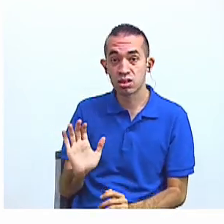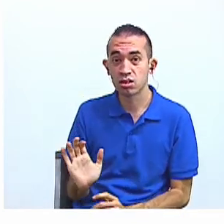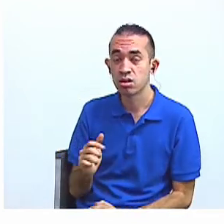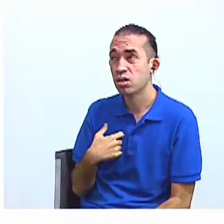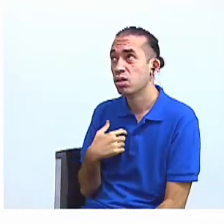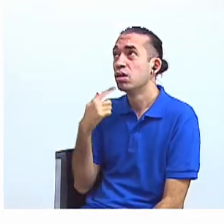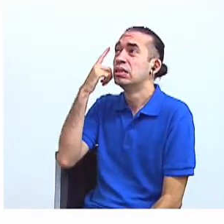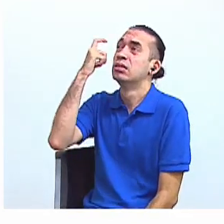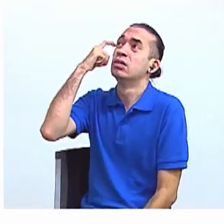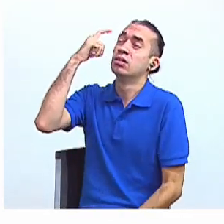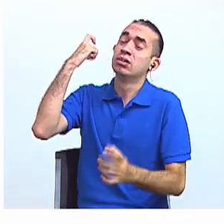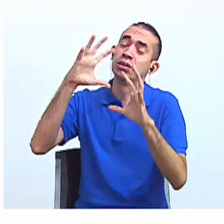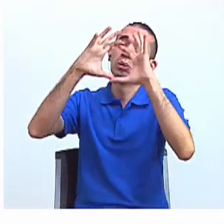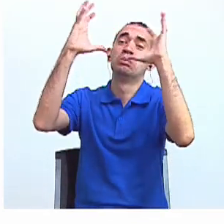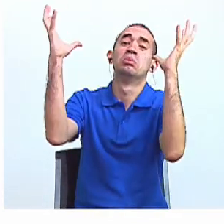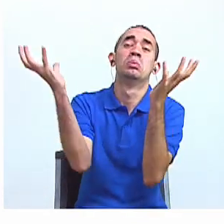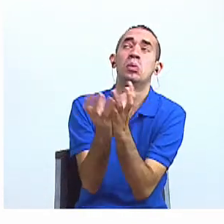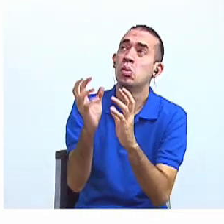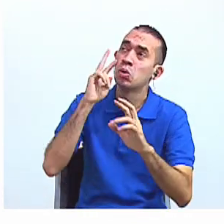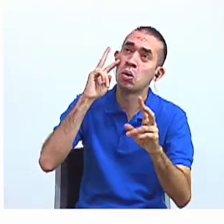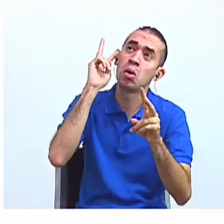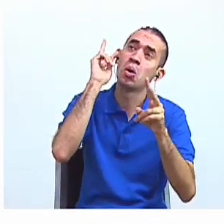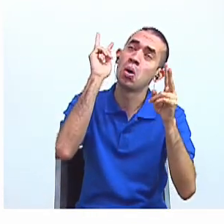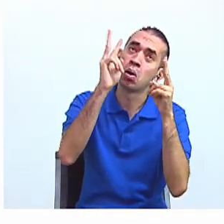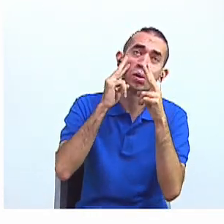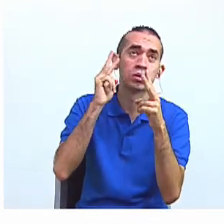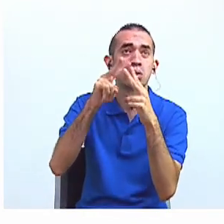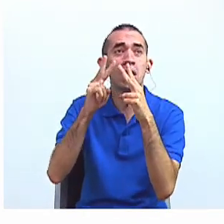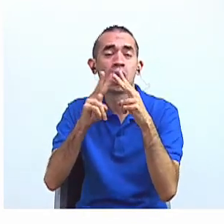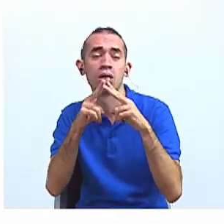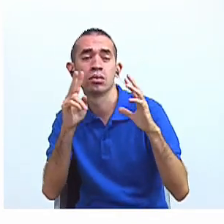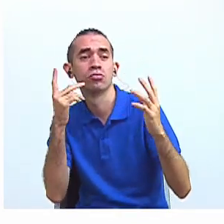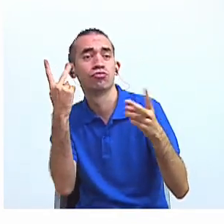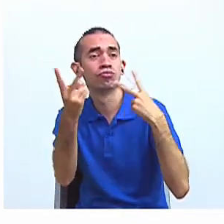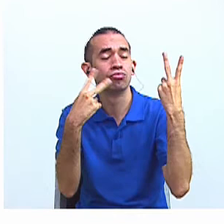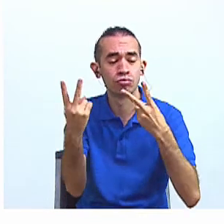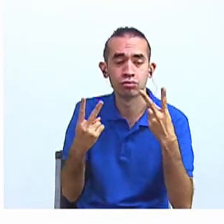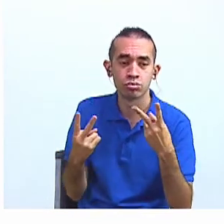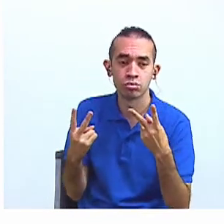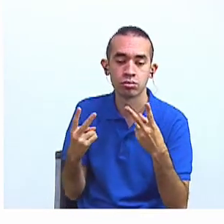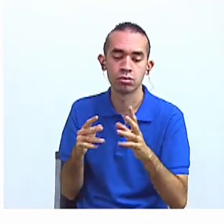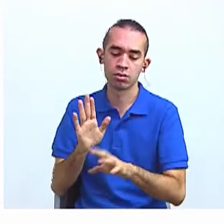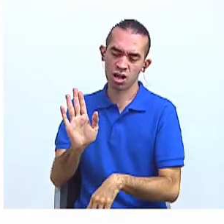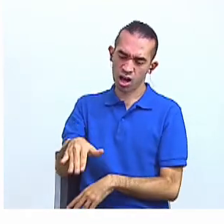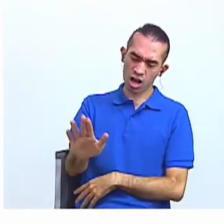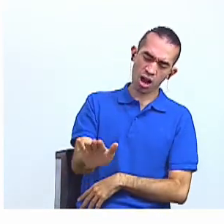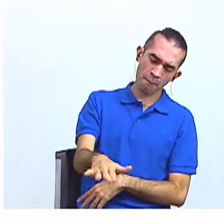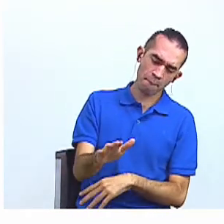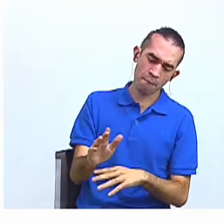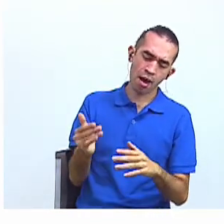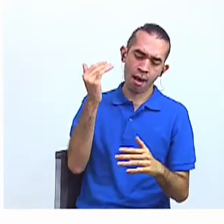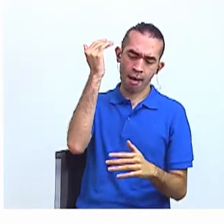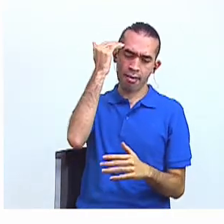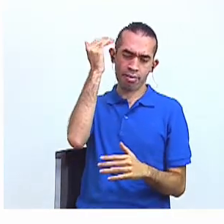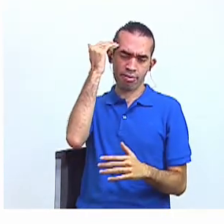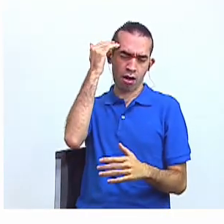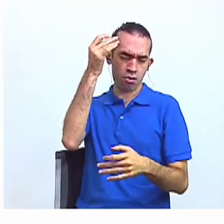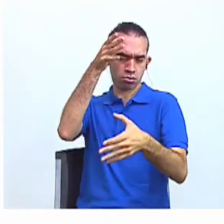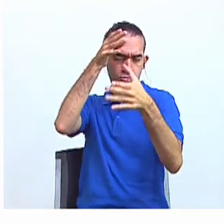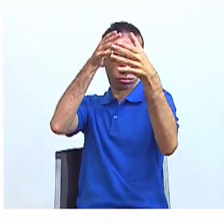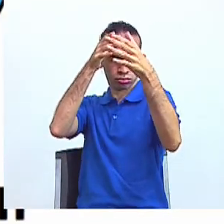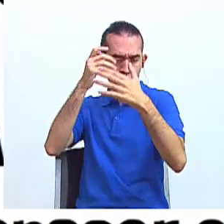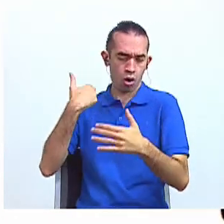con conocer el mundo. Su padre le dice que los hombres sabios tienen tanto que leer que nunca salen de casa y